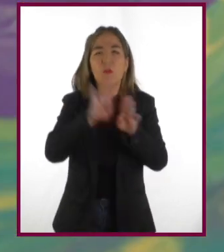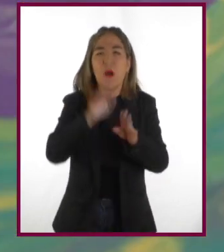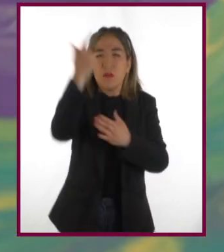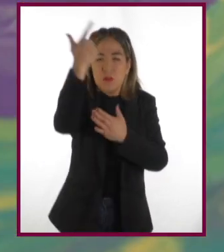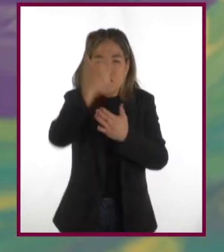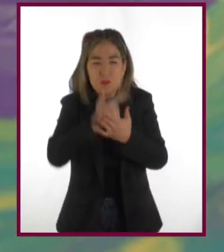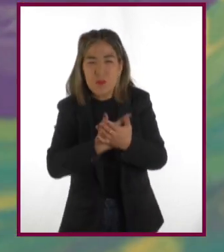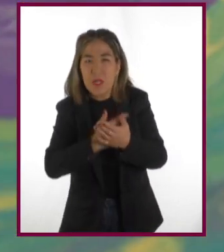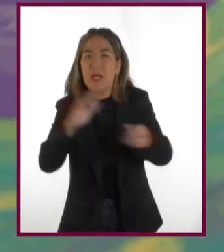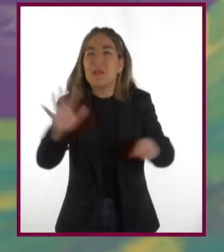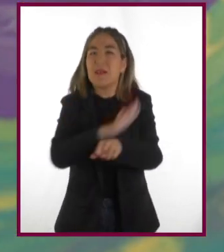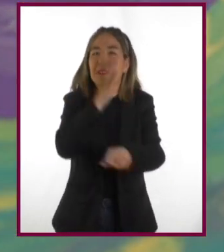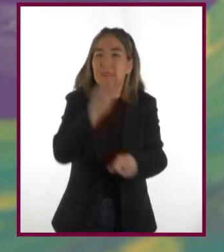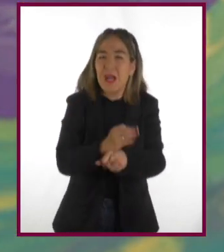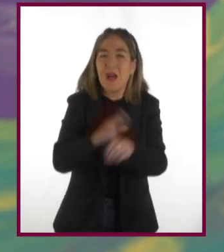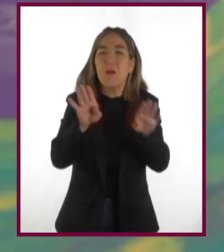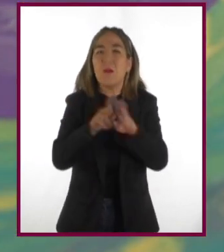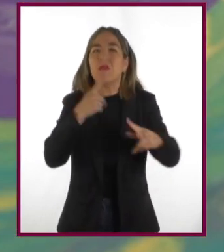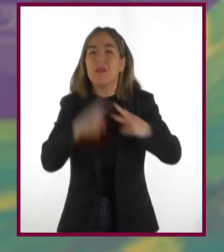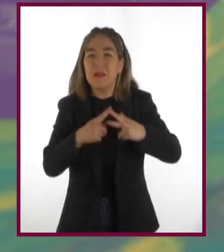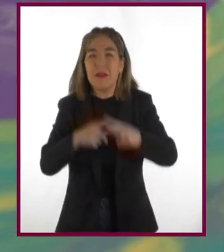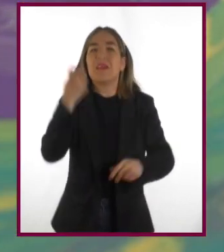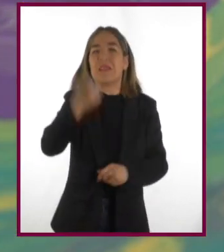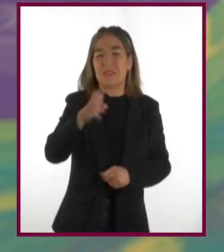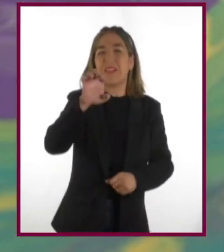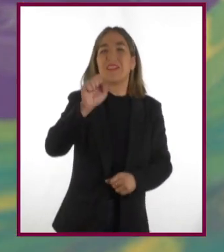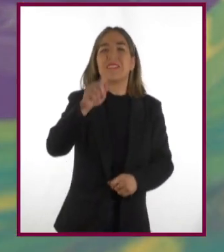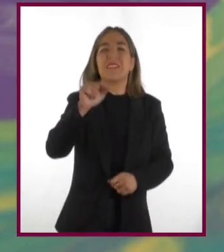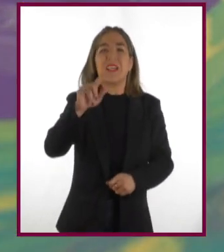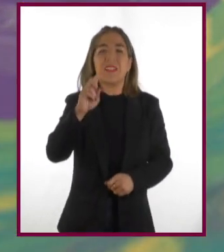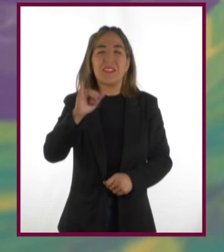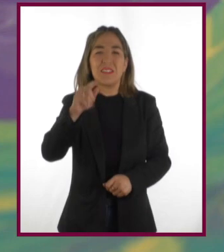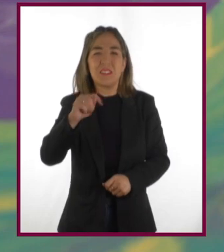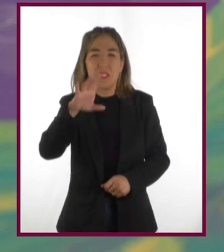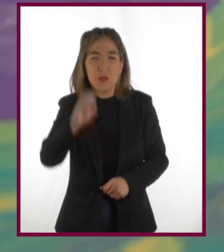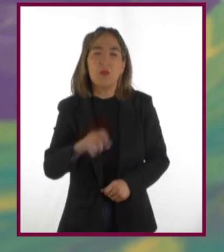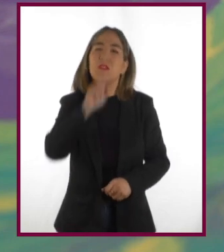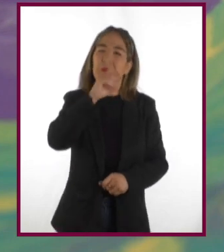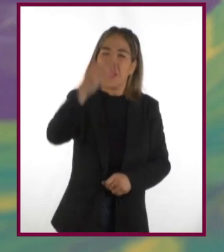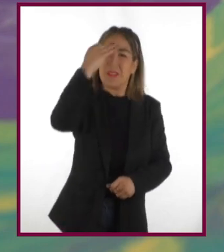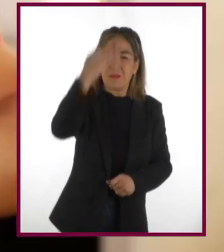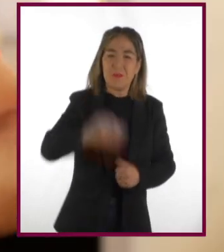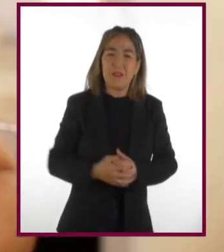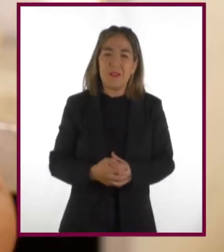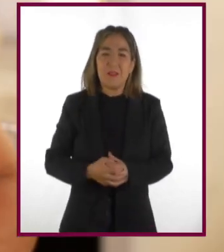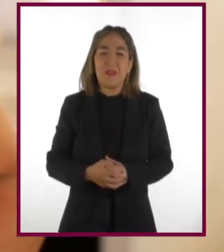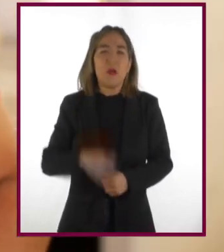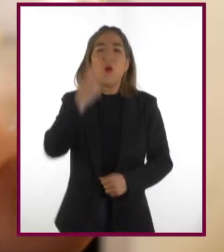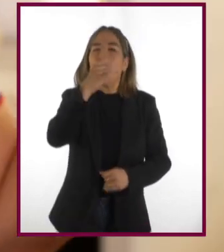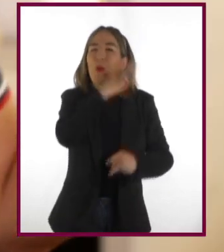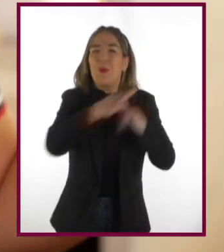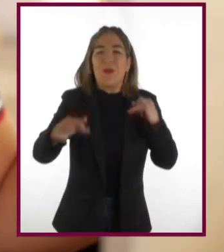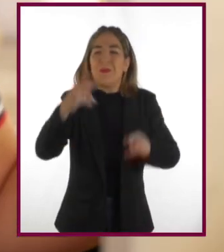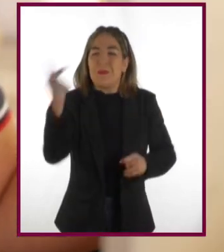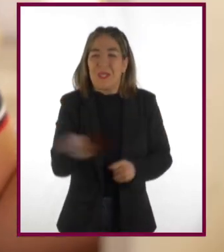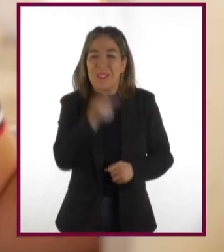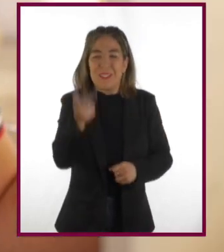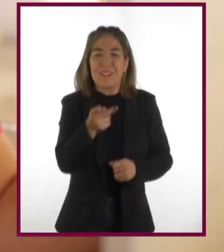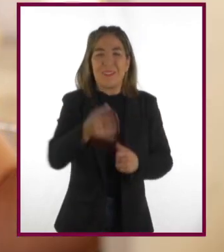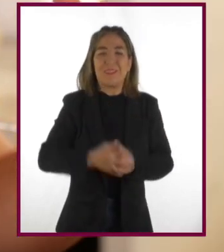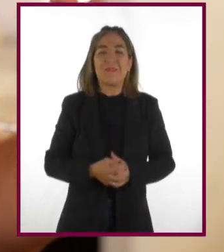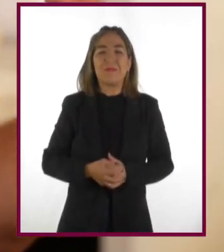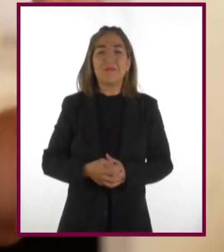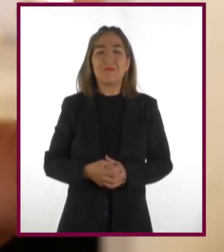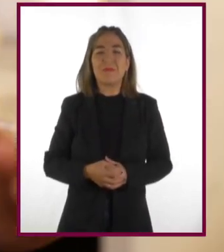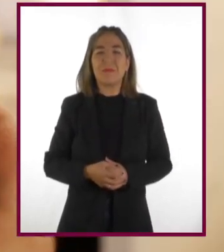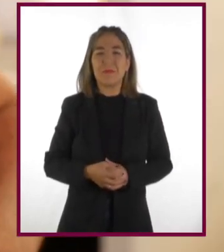ahí naturalmente entran también factores estadísticos o en el tiempo, claro. Rosana, la última pregunta